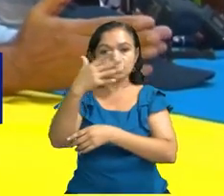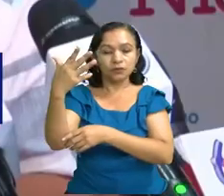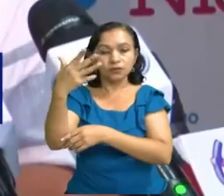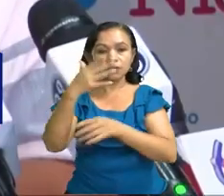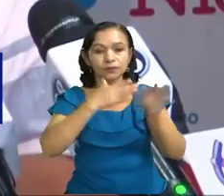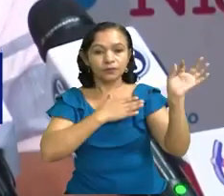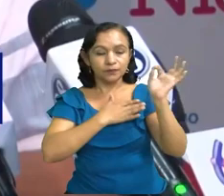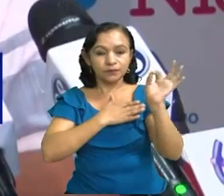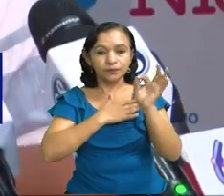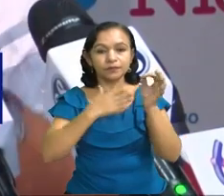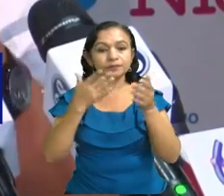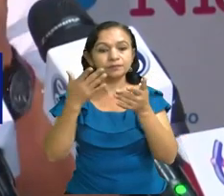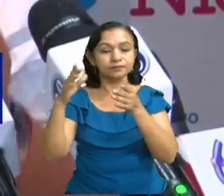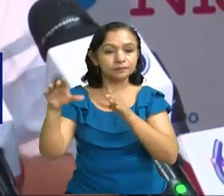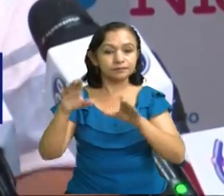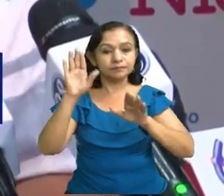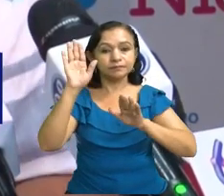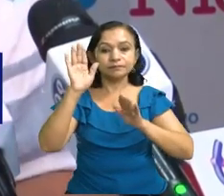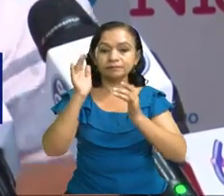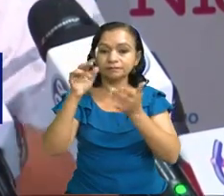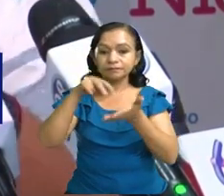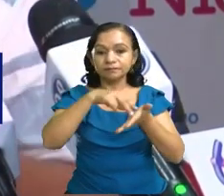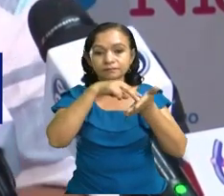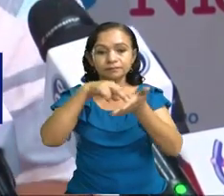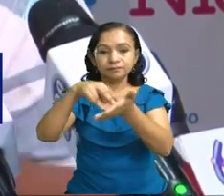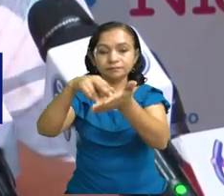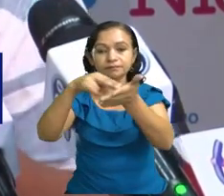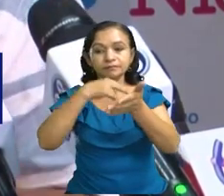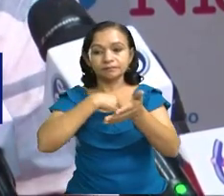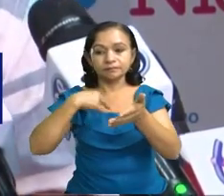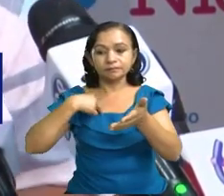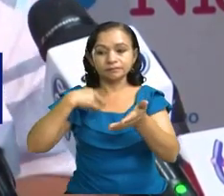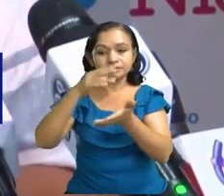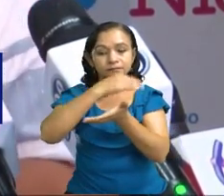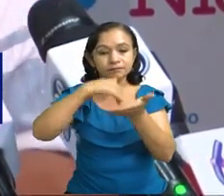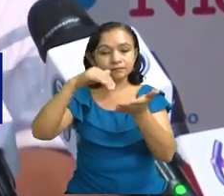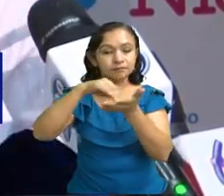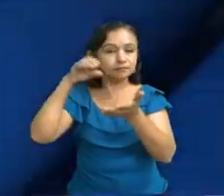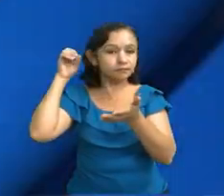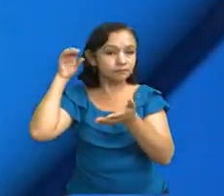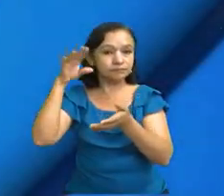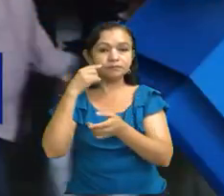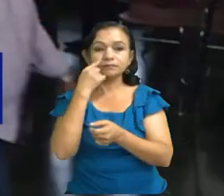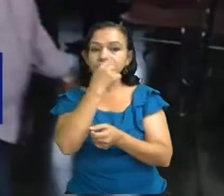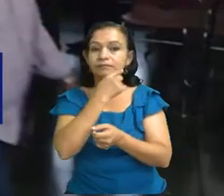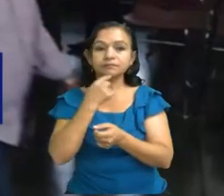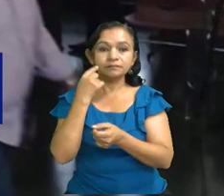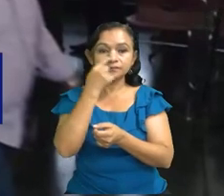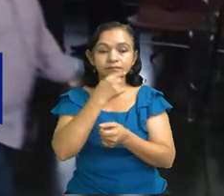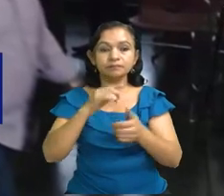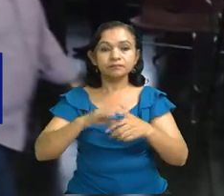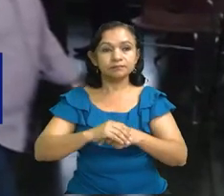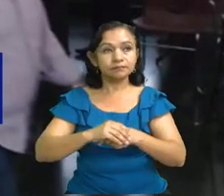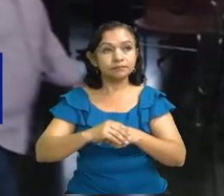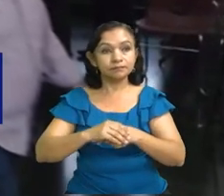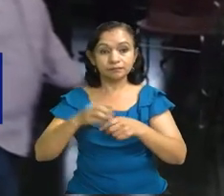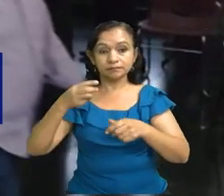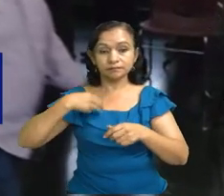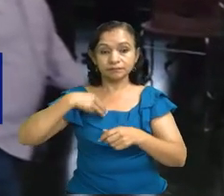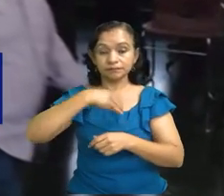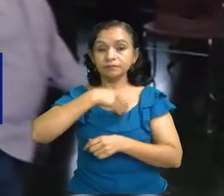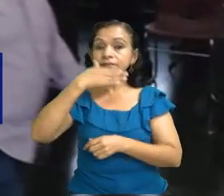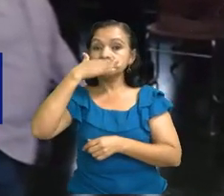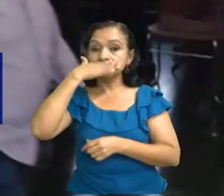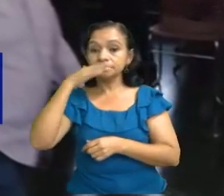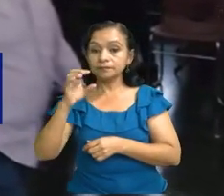febrero el Torneo Nacional de Surf que se desarrollará en el Centro Turístico La Boquita. Militancia sandinista